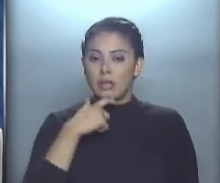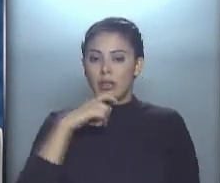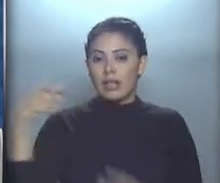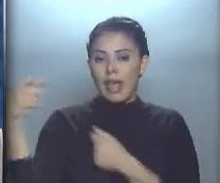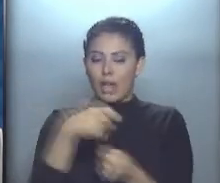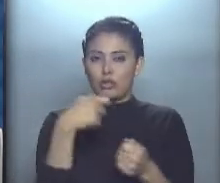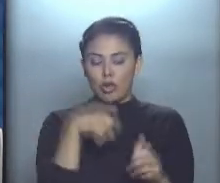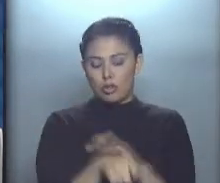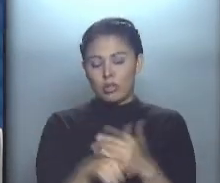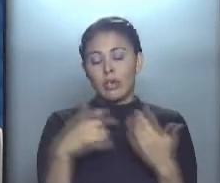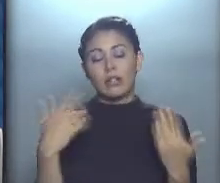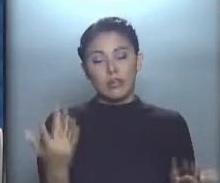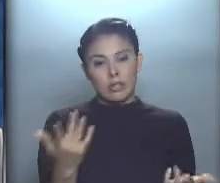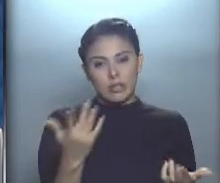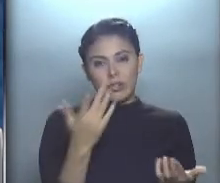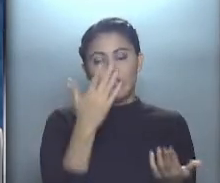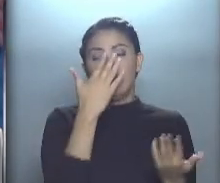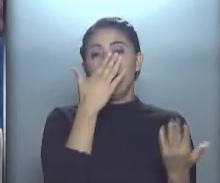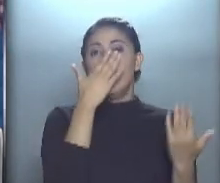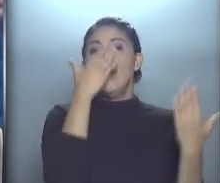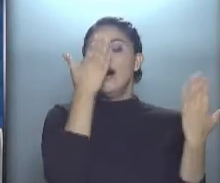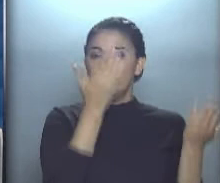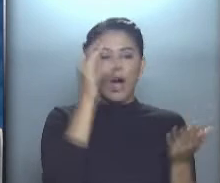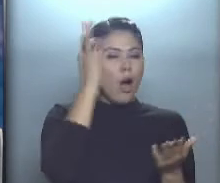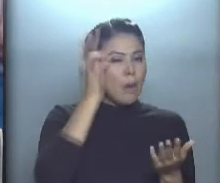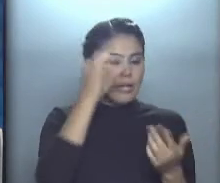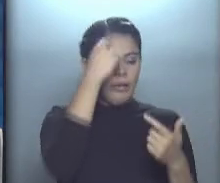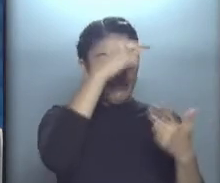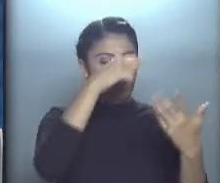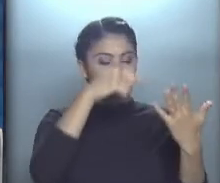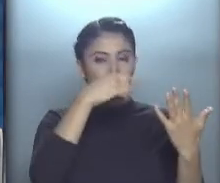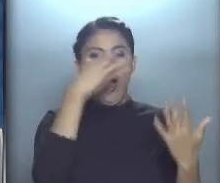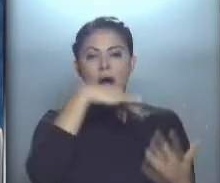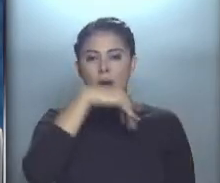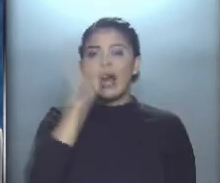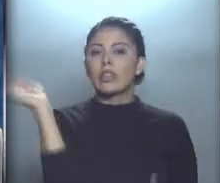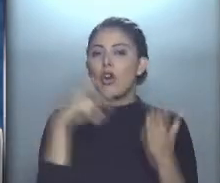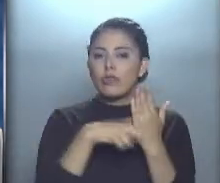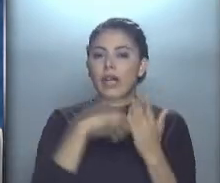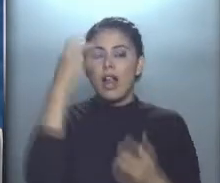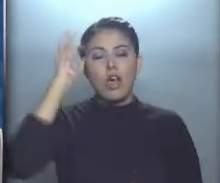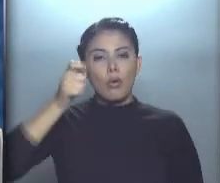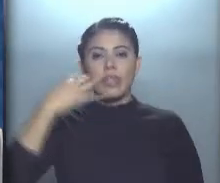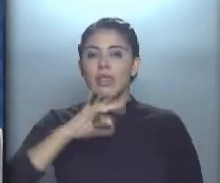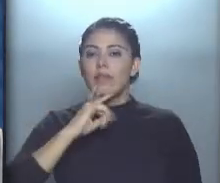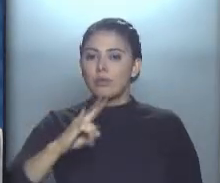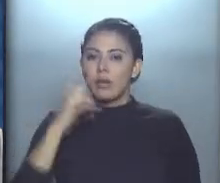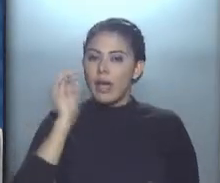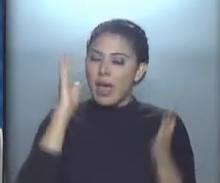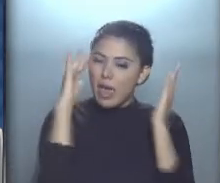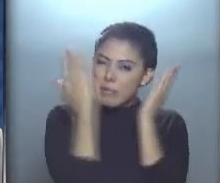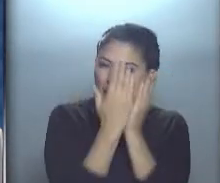extorsivo. Entonces, esas hipótesis es la que tienen que investigar los fiscales y los jueces. Hipótesis